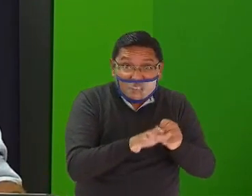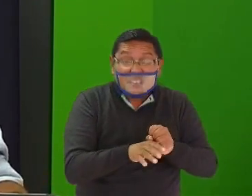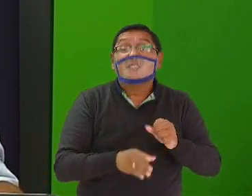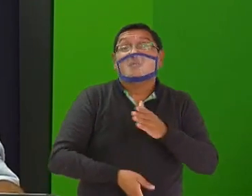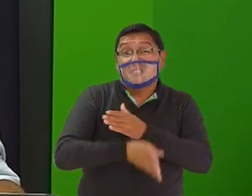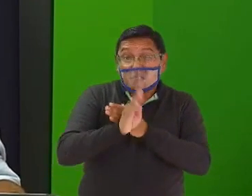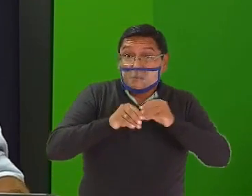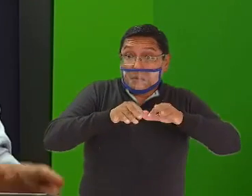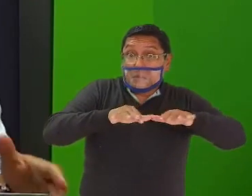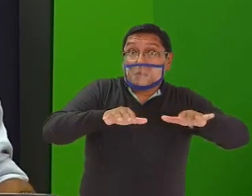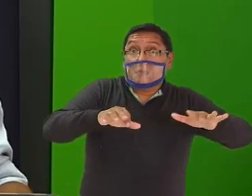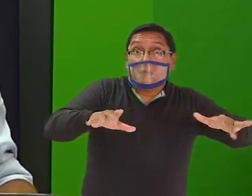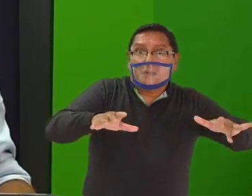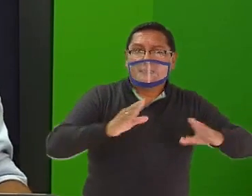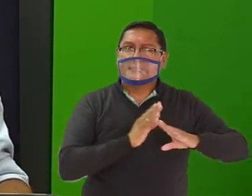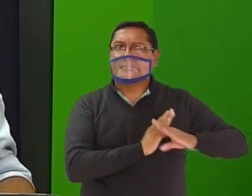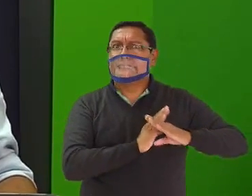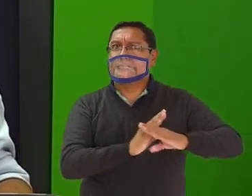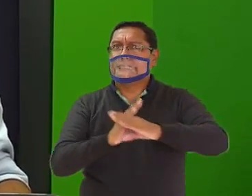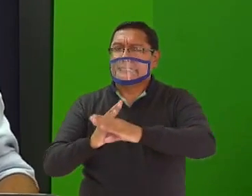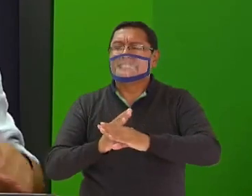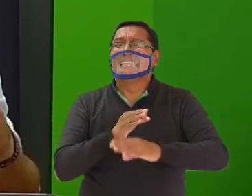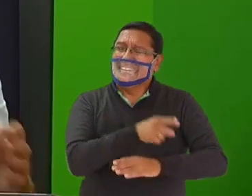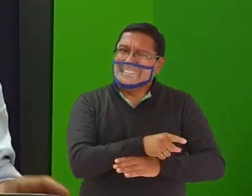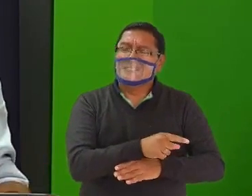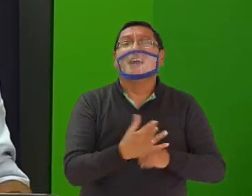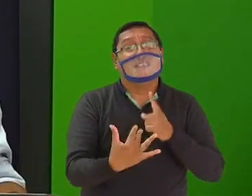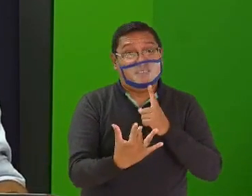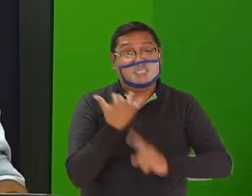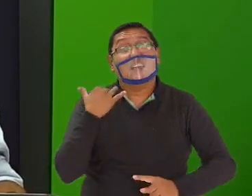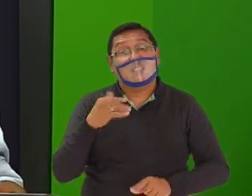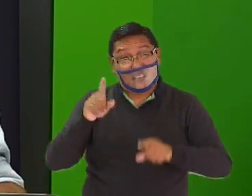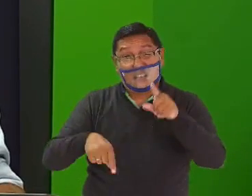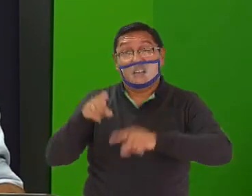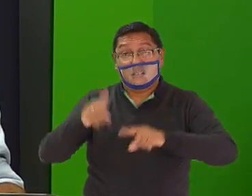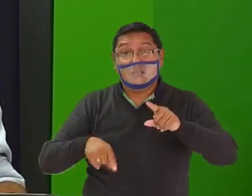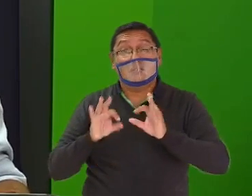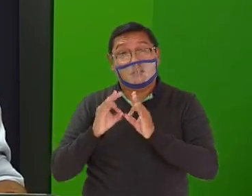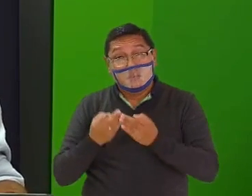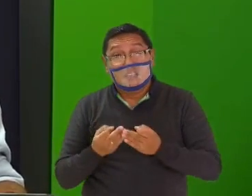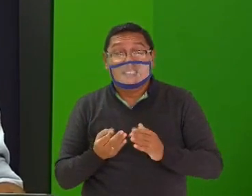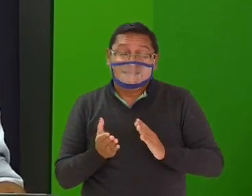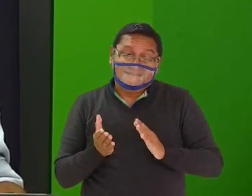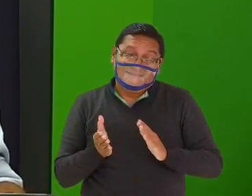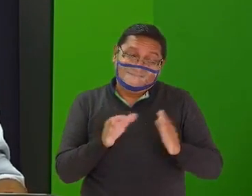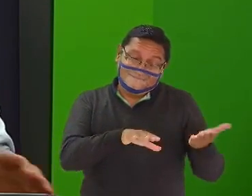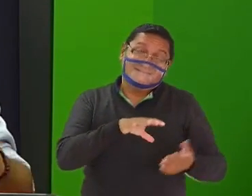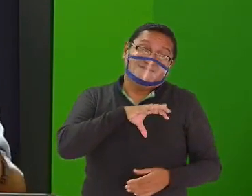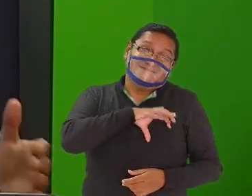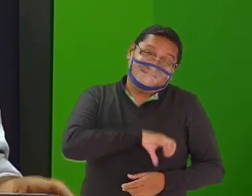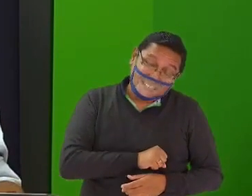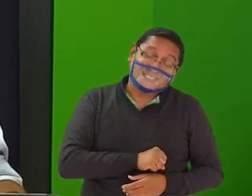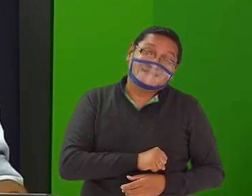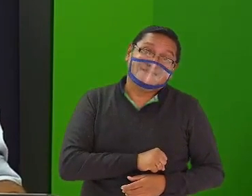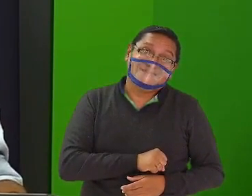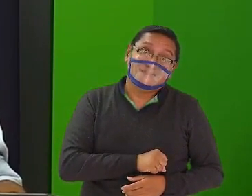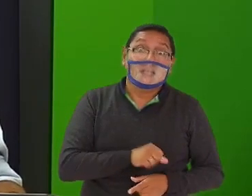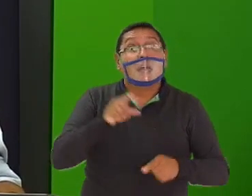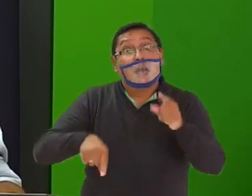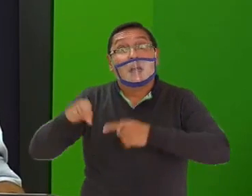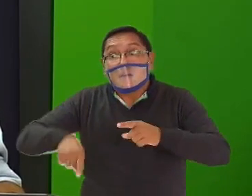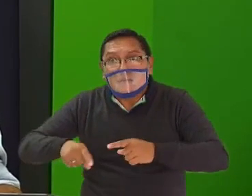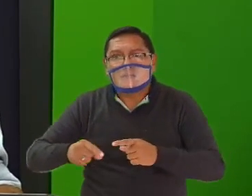bienestar. En su paso nos ha arrebatado a seres queridos que extrañamos profundamente. Otros siguen batallando